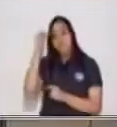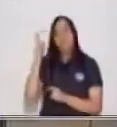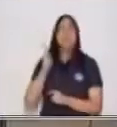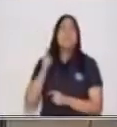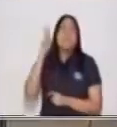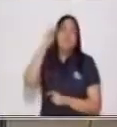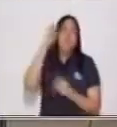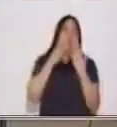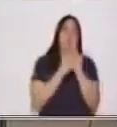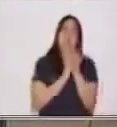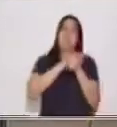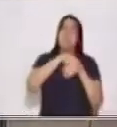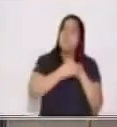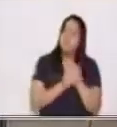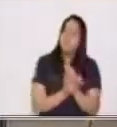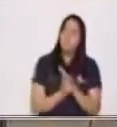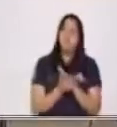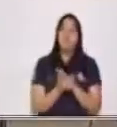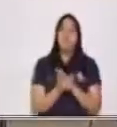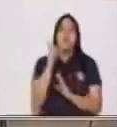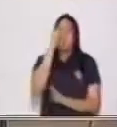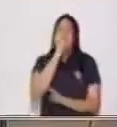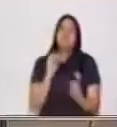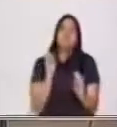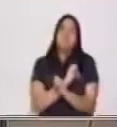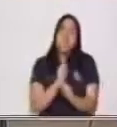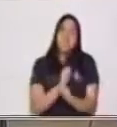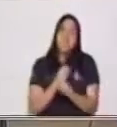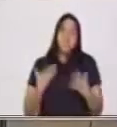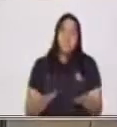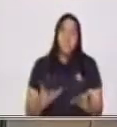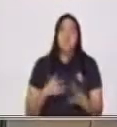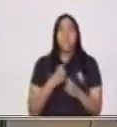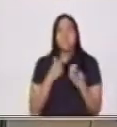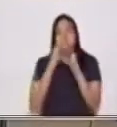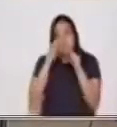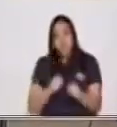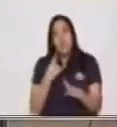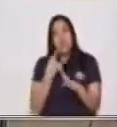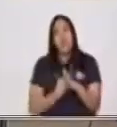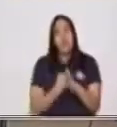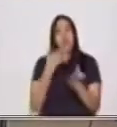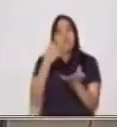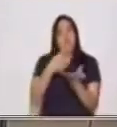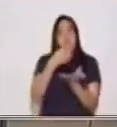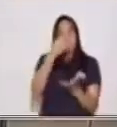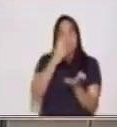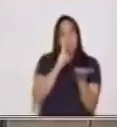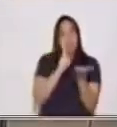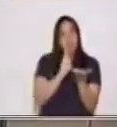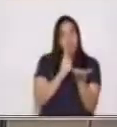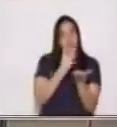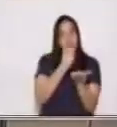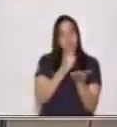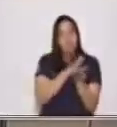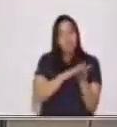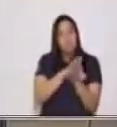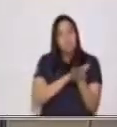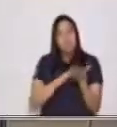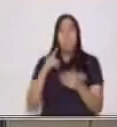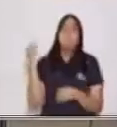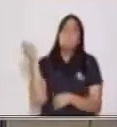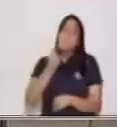abundante agua y jabón, y si no tienes agua y jabón de manera inmediata, puedas utilizar alcohol en gel. Lo importante es que sigas las